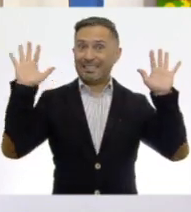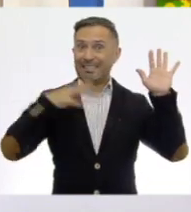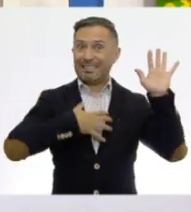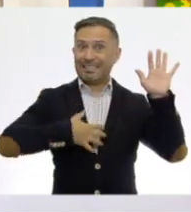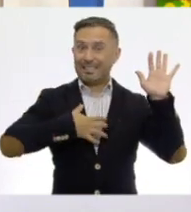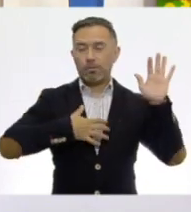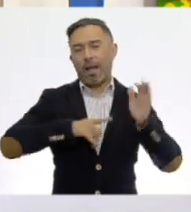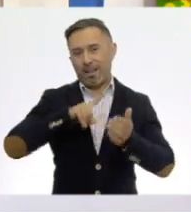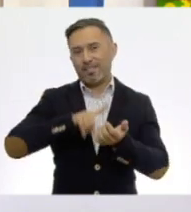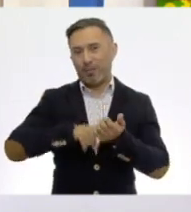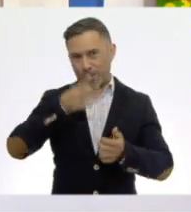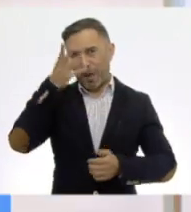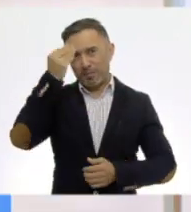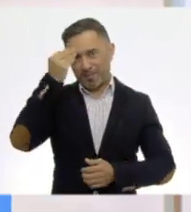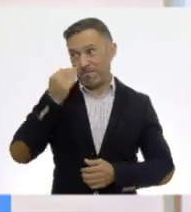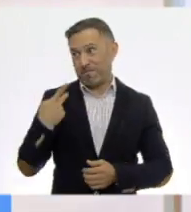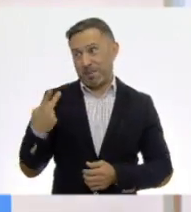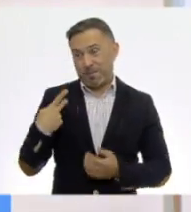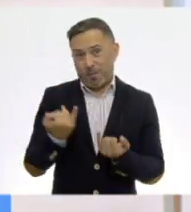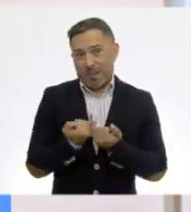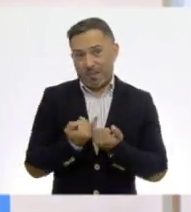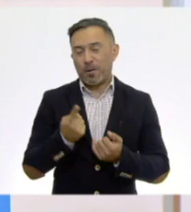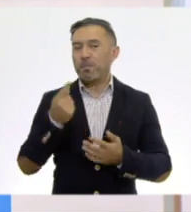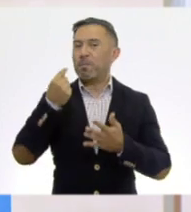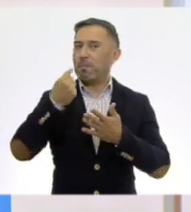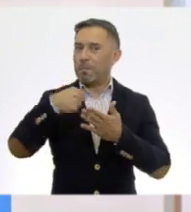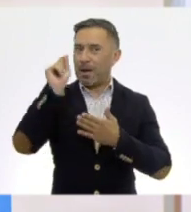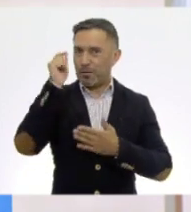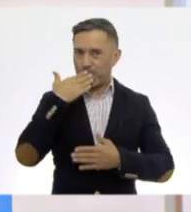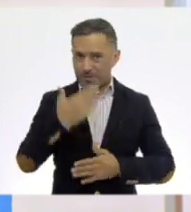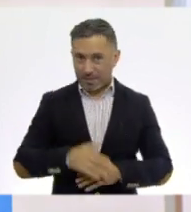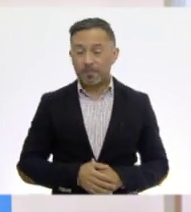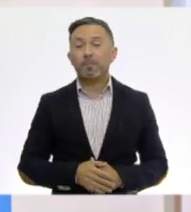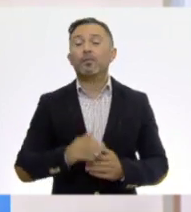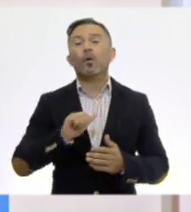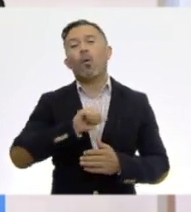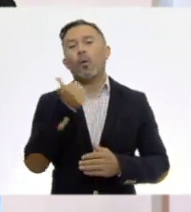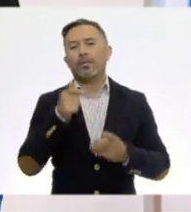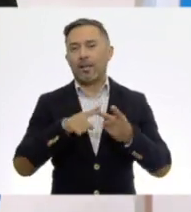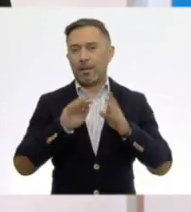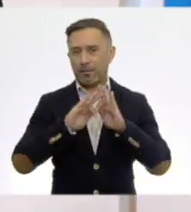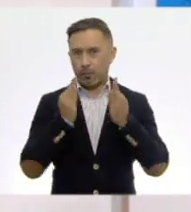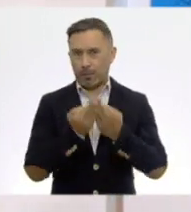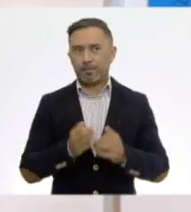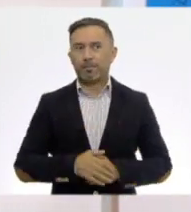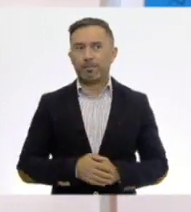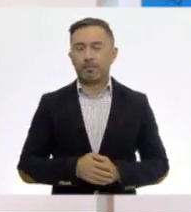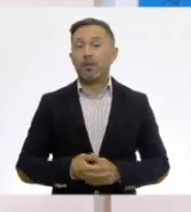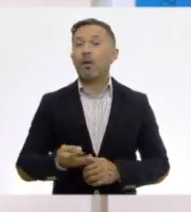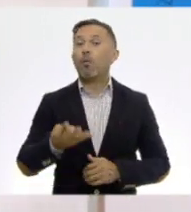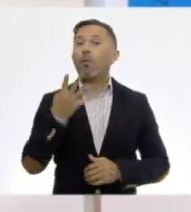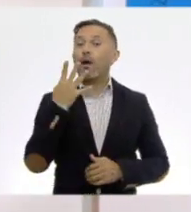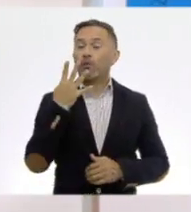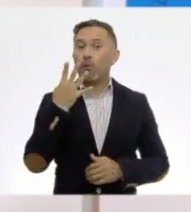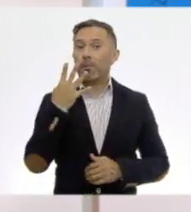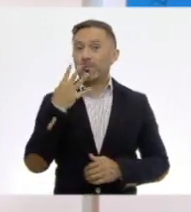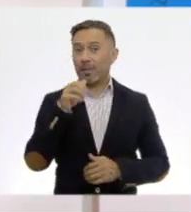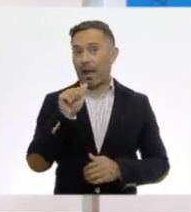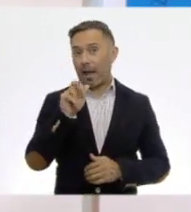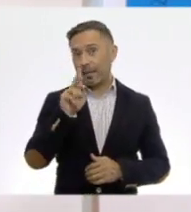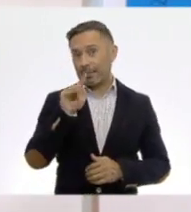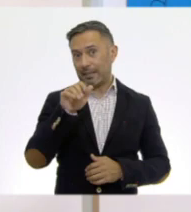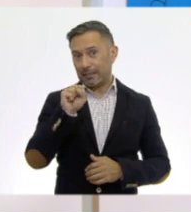palomita. Vamos a ver si tiene otra palomita, Oscar. Vamos a ver. Siguiente figura. Tengo cuatro aristas. Cuatro